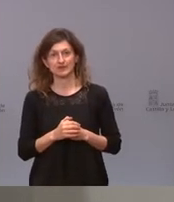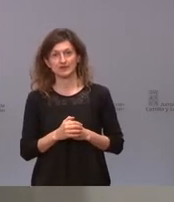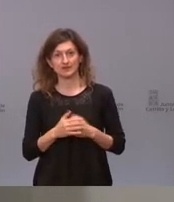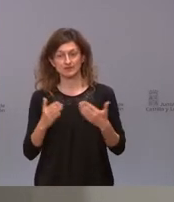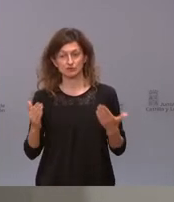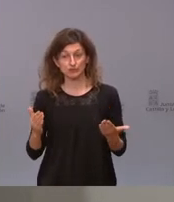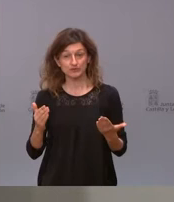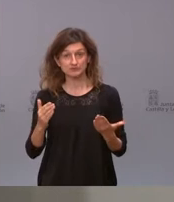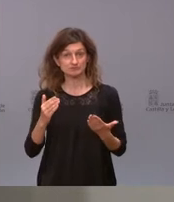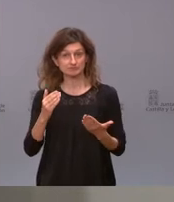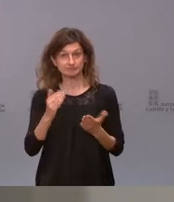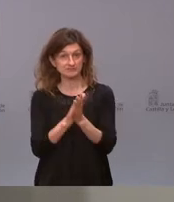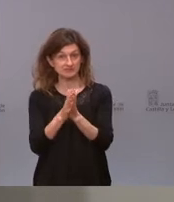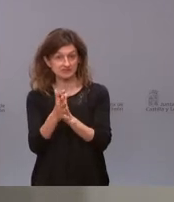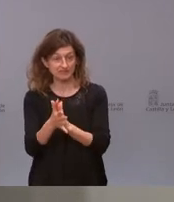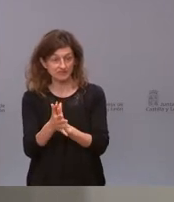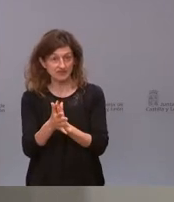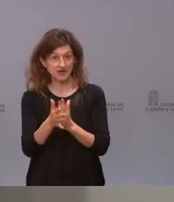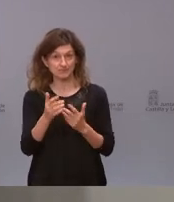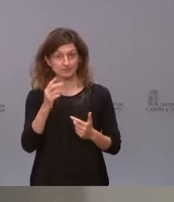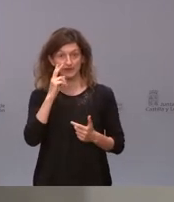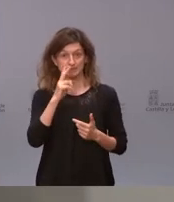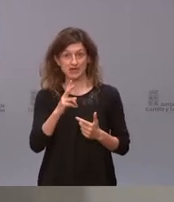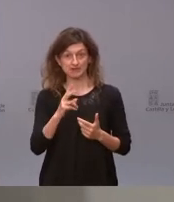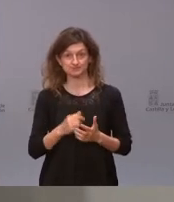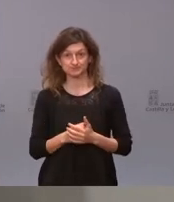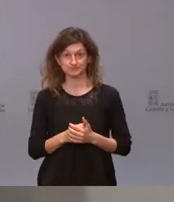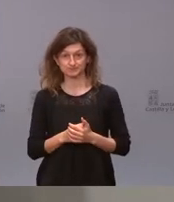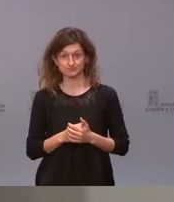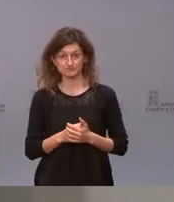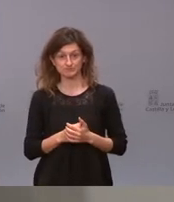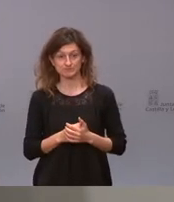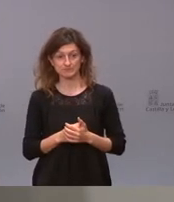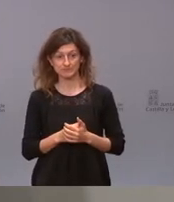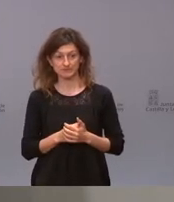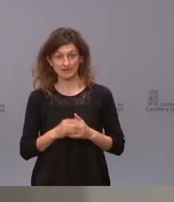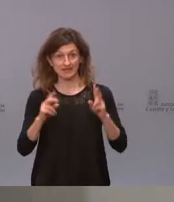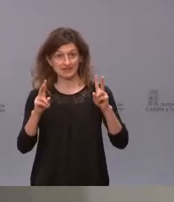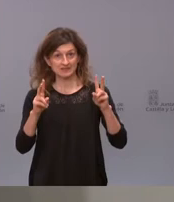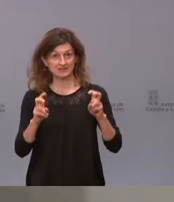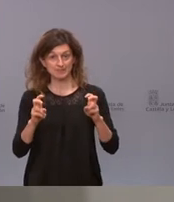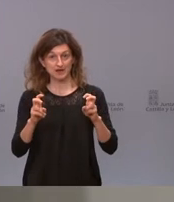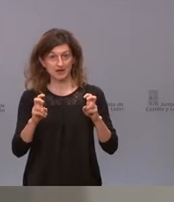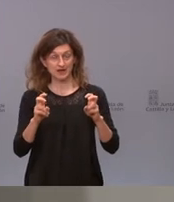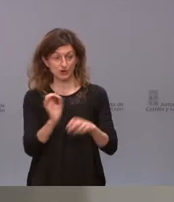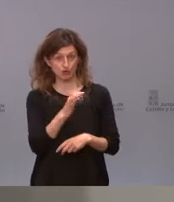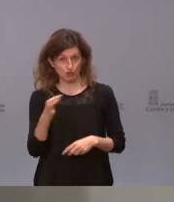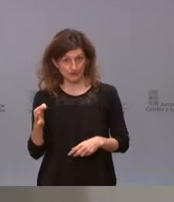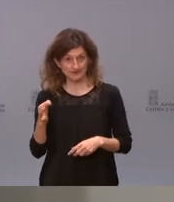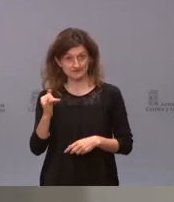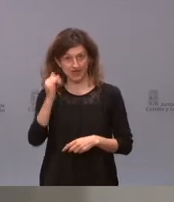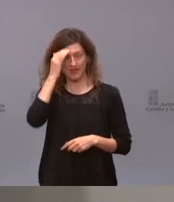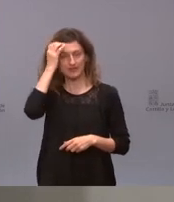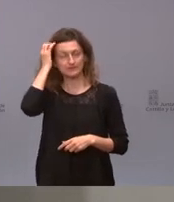que nos que nos indica es que se están poniendo yo creo que de manera correcta de manera correcta se están poniendo